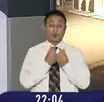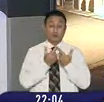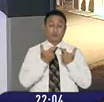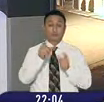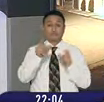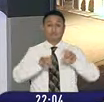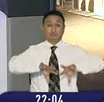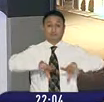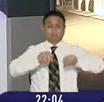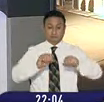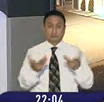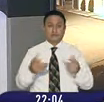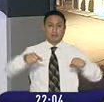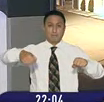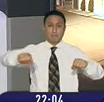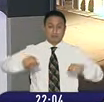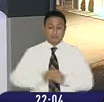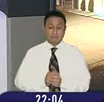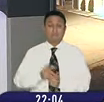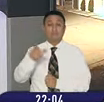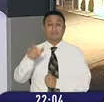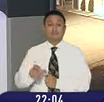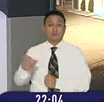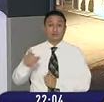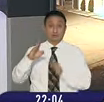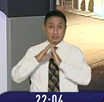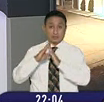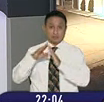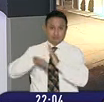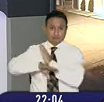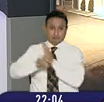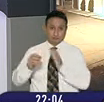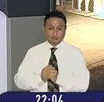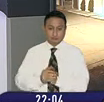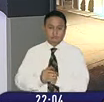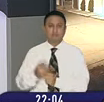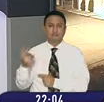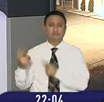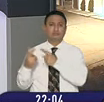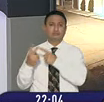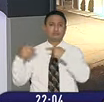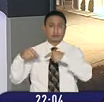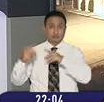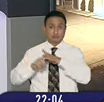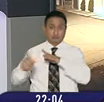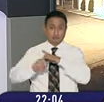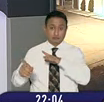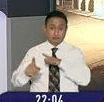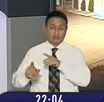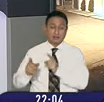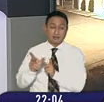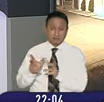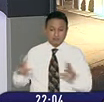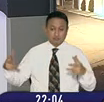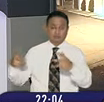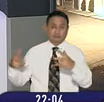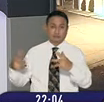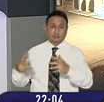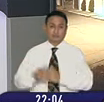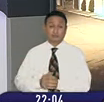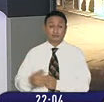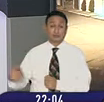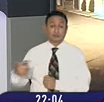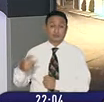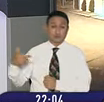delincuentes motorizados asaltó a personas en la puerta de su casa. Las víctimas intentaron huir y los antisociales incluso